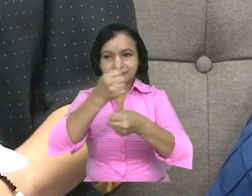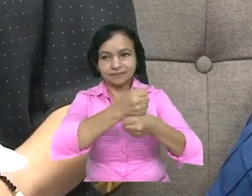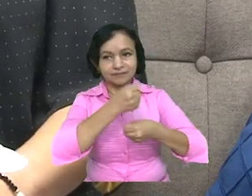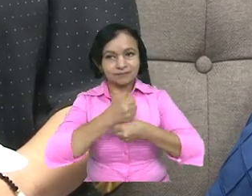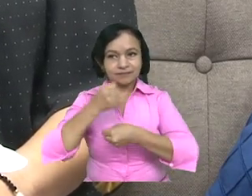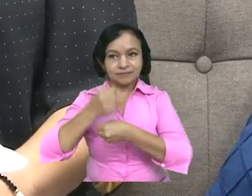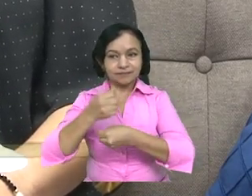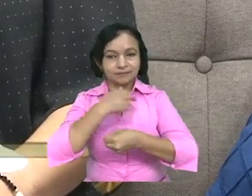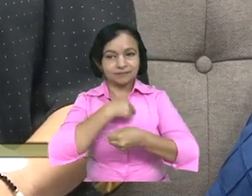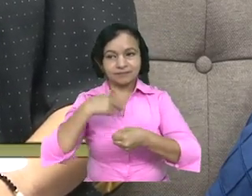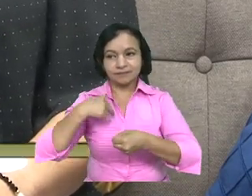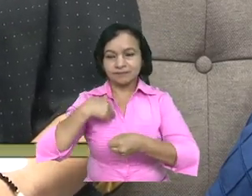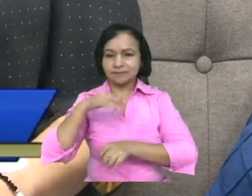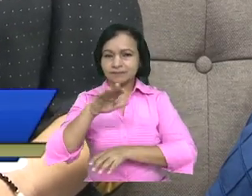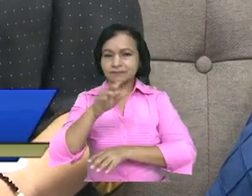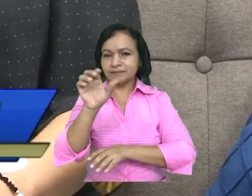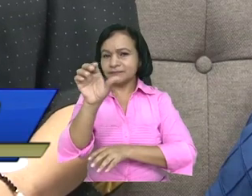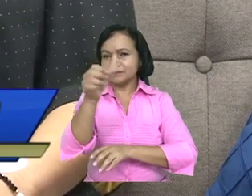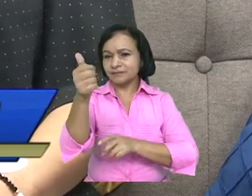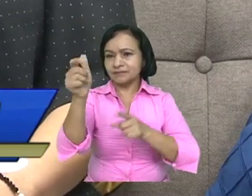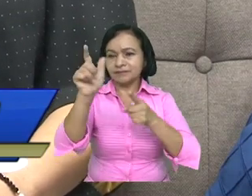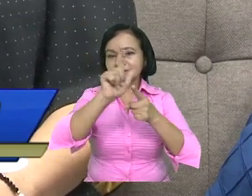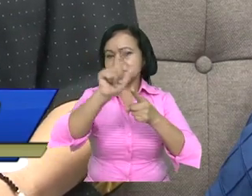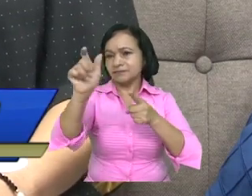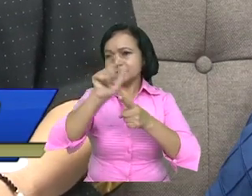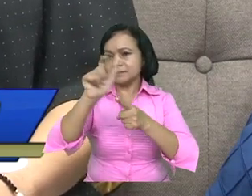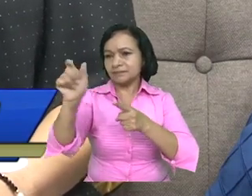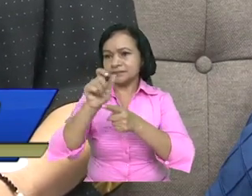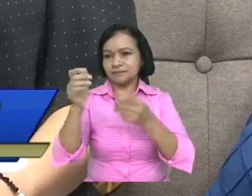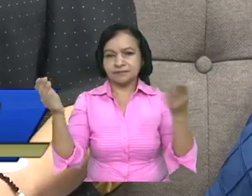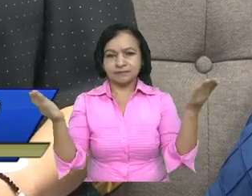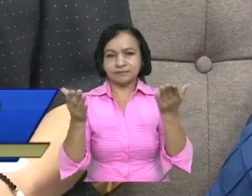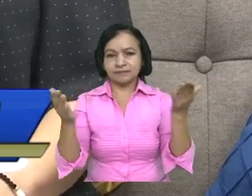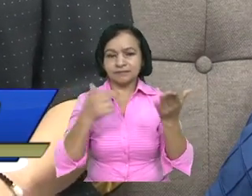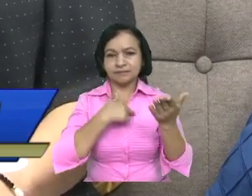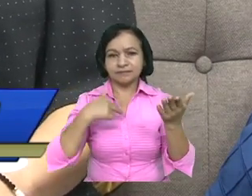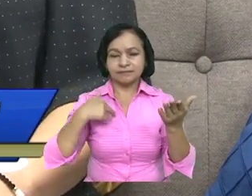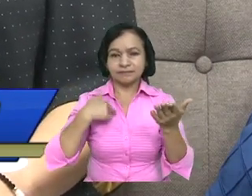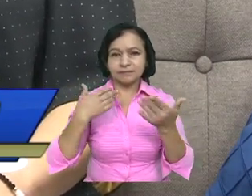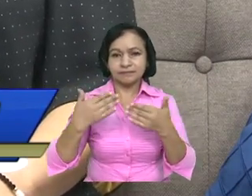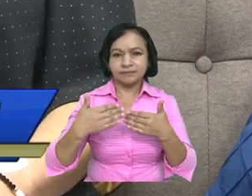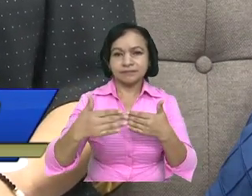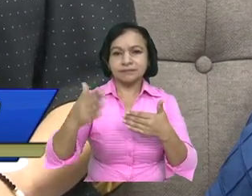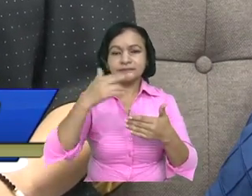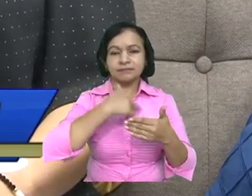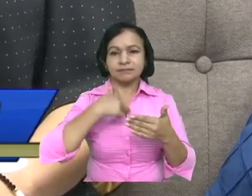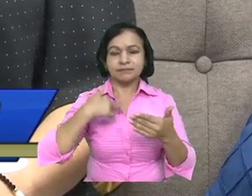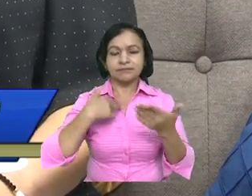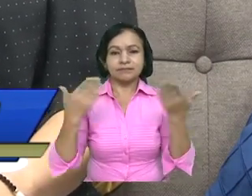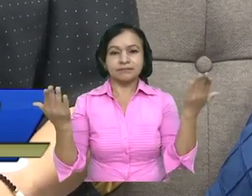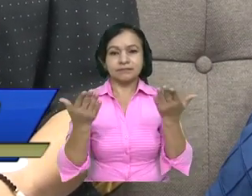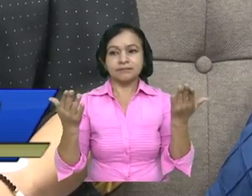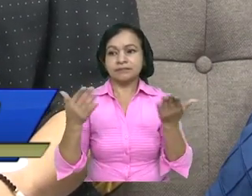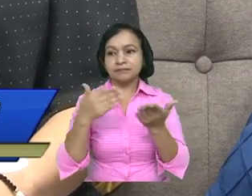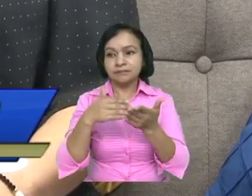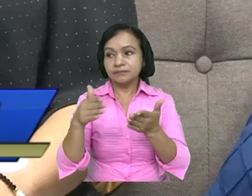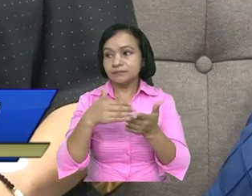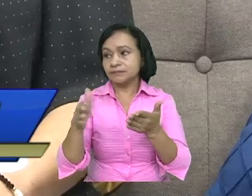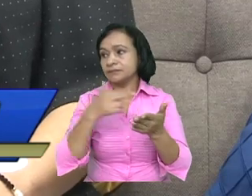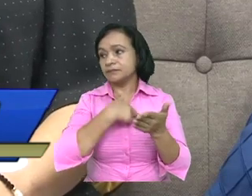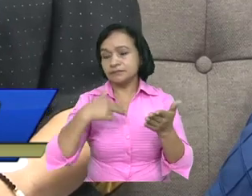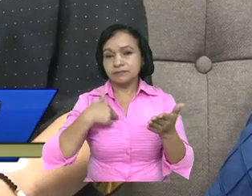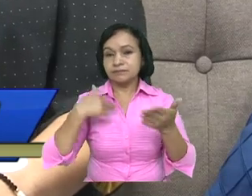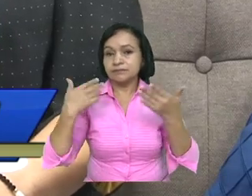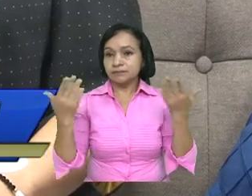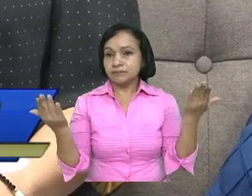nos conlleva alrededor de 6 meses, ¿verdad?, en tiempo récord, podríamos decir. Y eso significa que de ahí